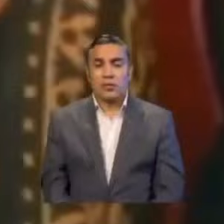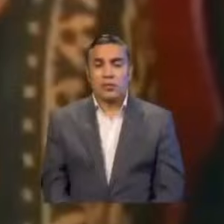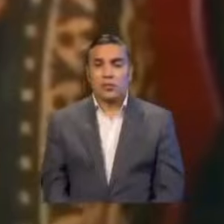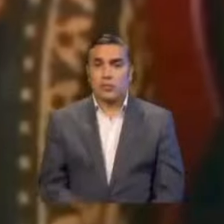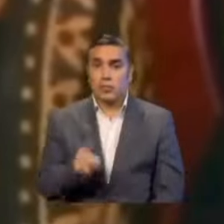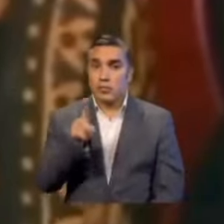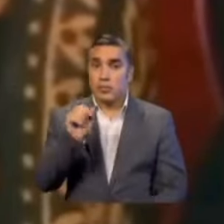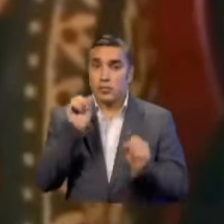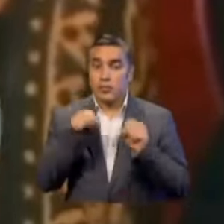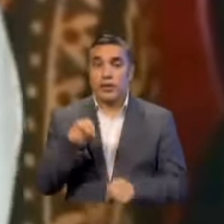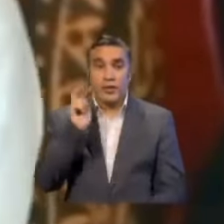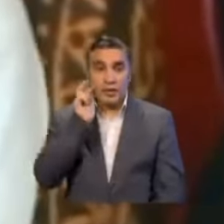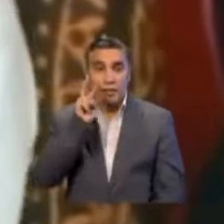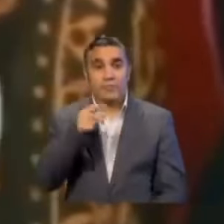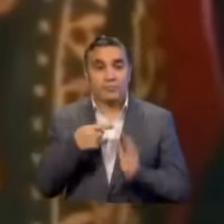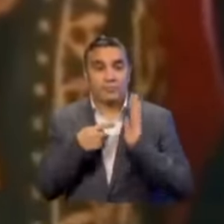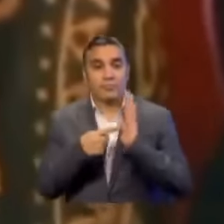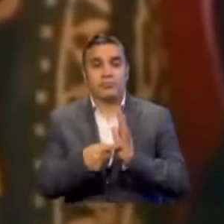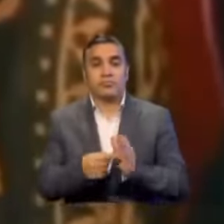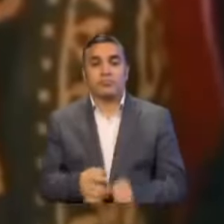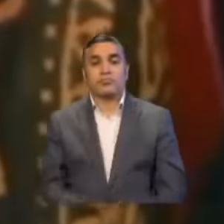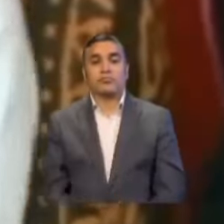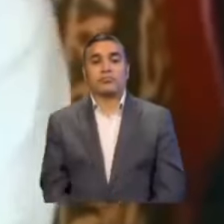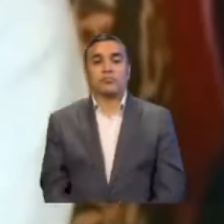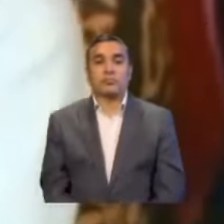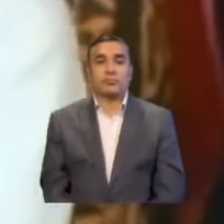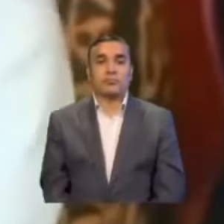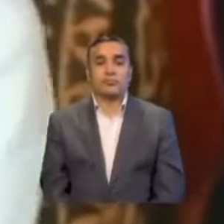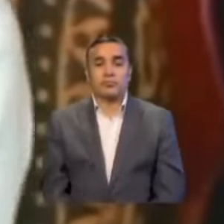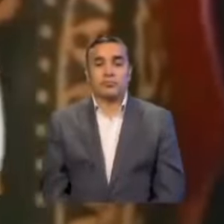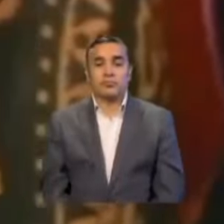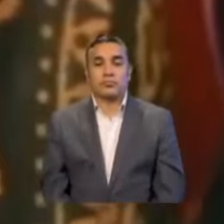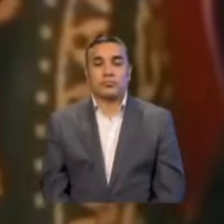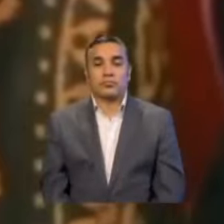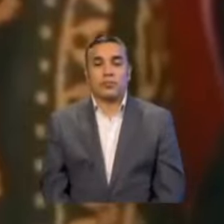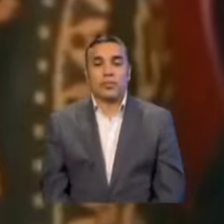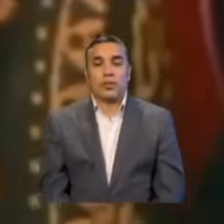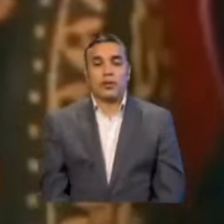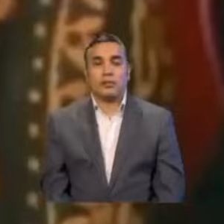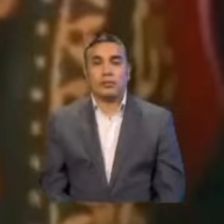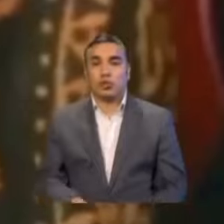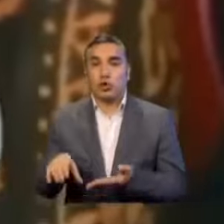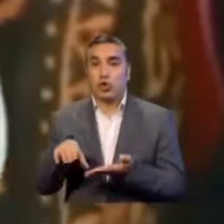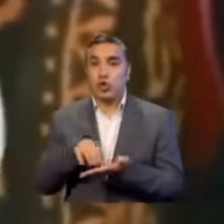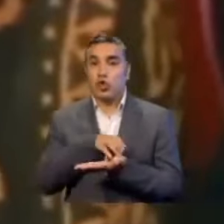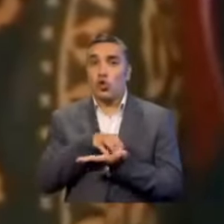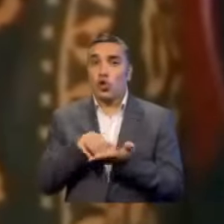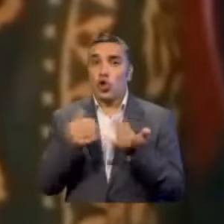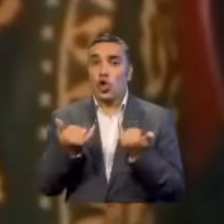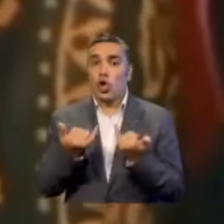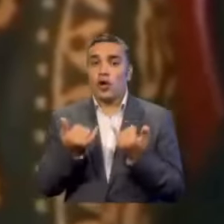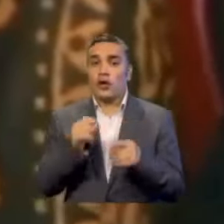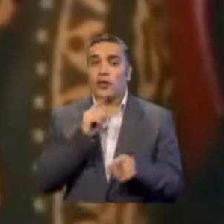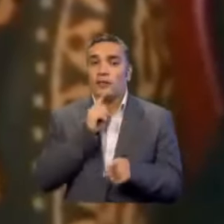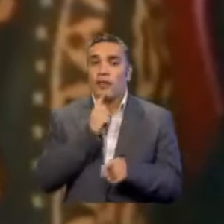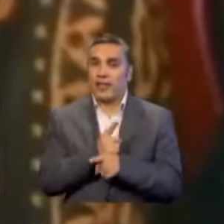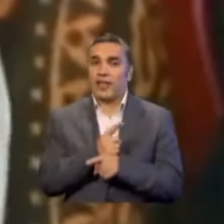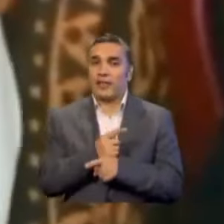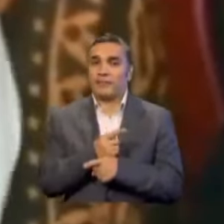Ahí podemos ver que se dice que la duda ahora se vuelve